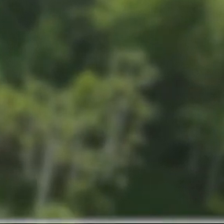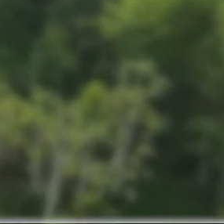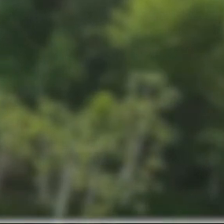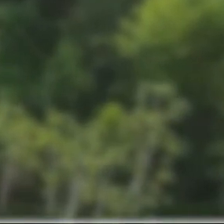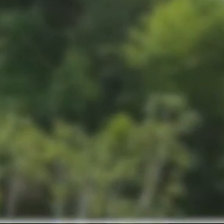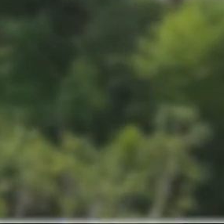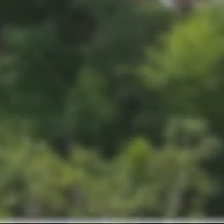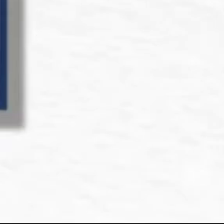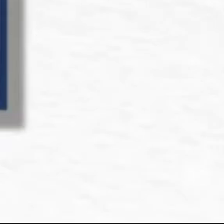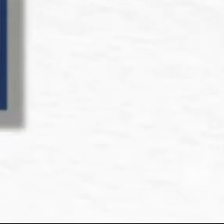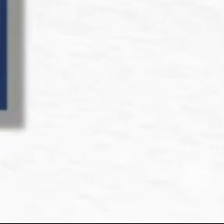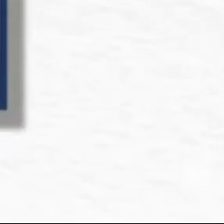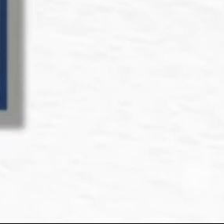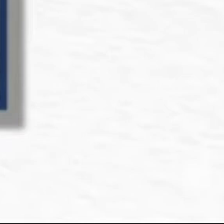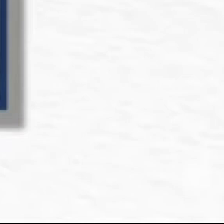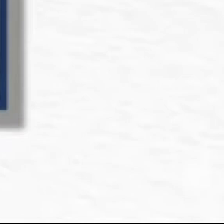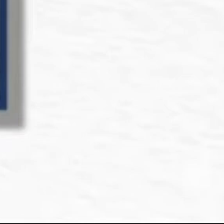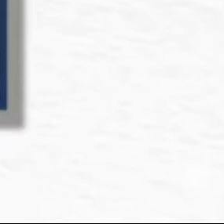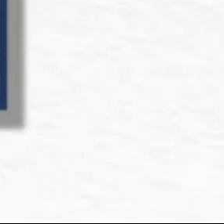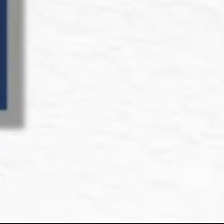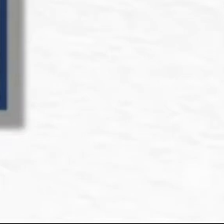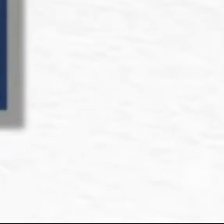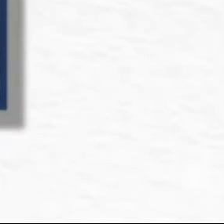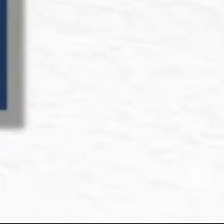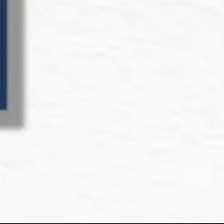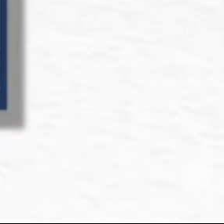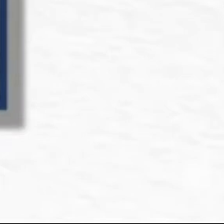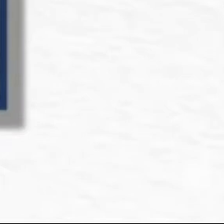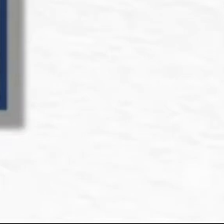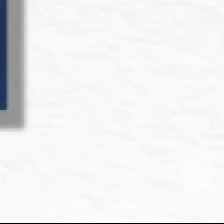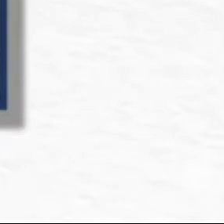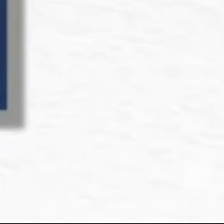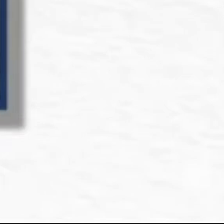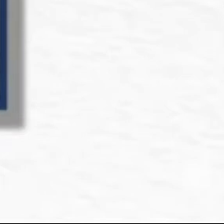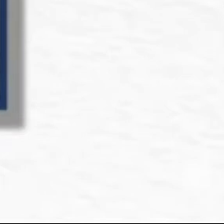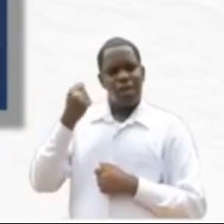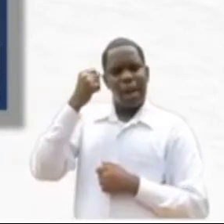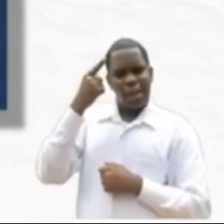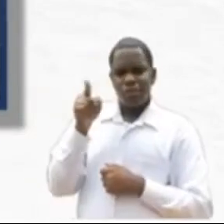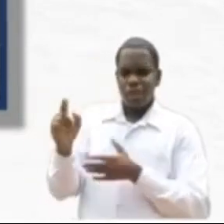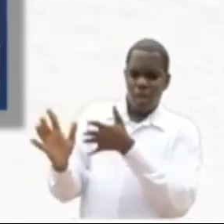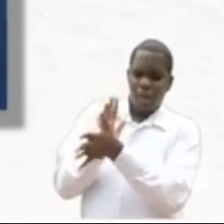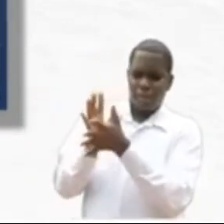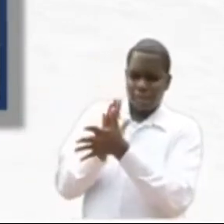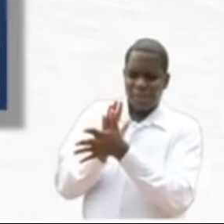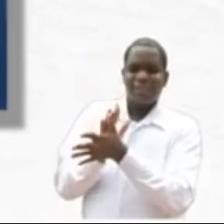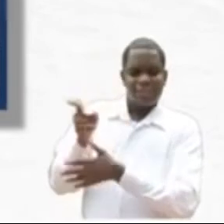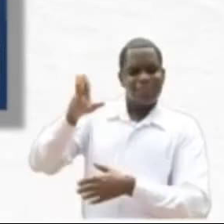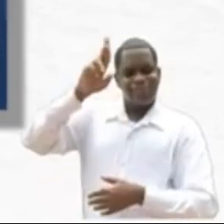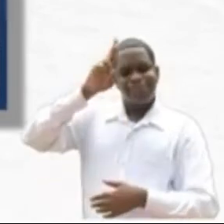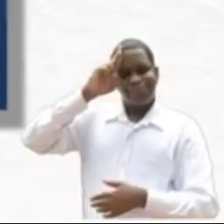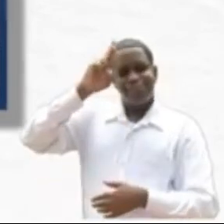haya confinamiento, desplazamiento y en algunas situaciones muerte. Siempre que haya